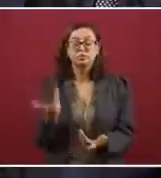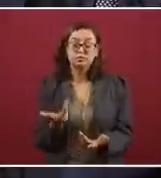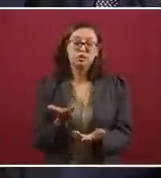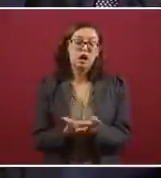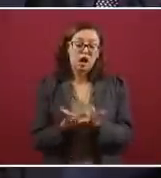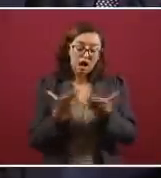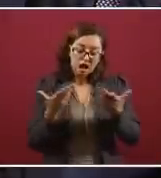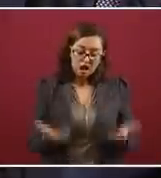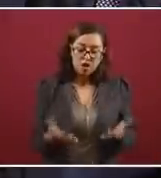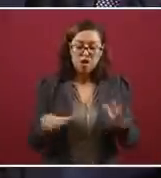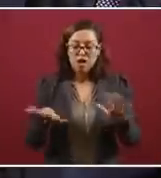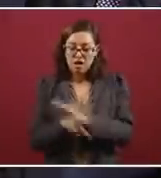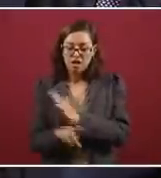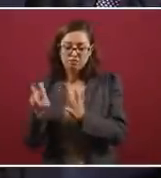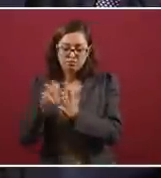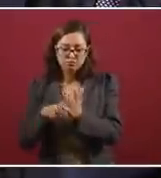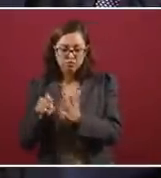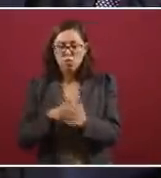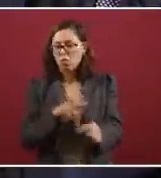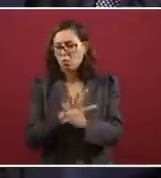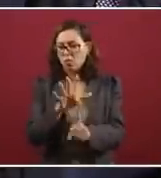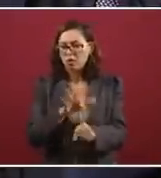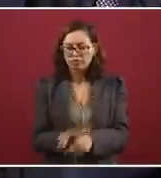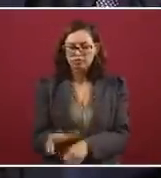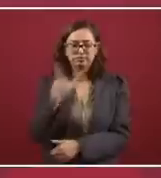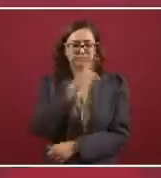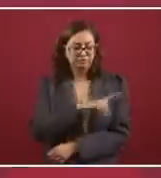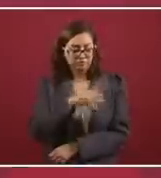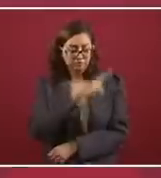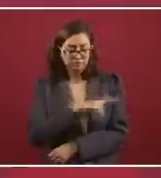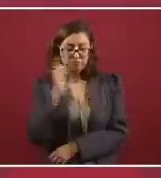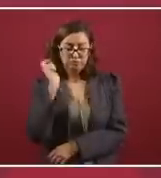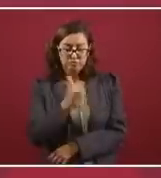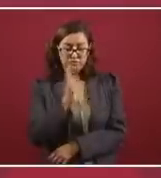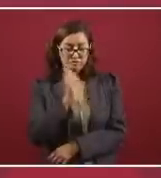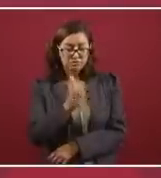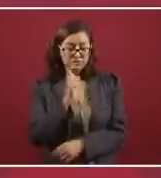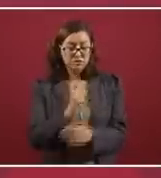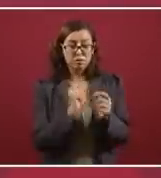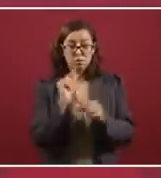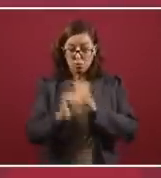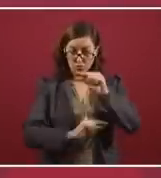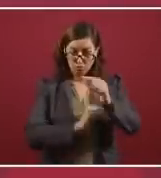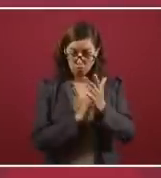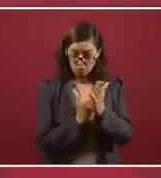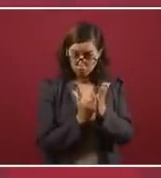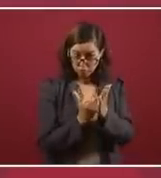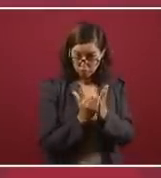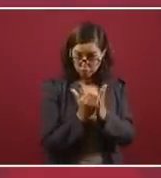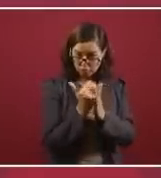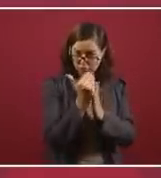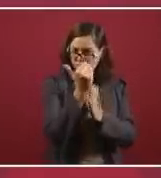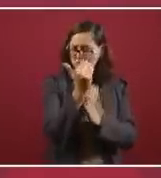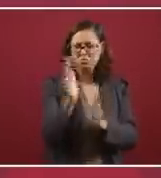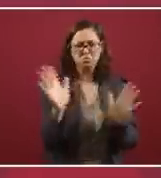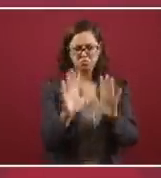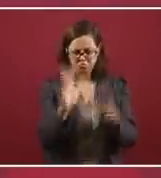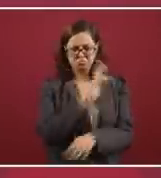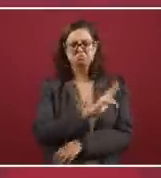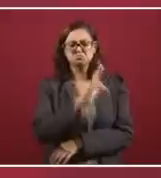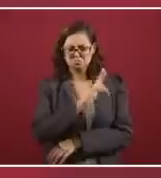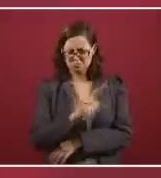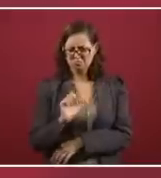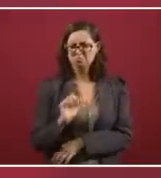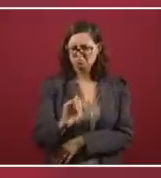lugar de tener rentas crecientes, rentas iguales. Eso, por un lado,